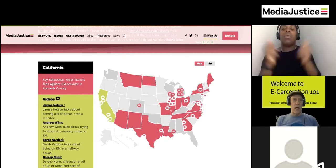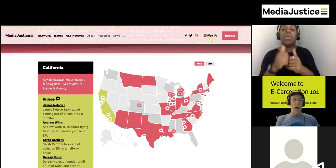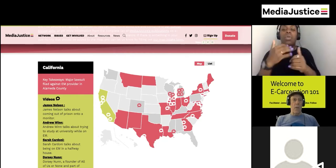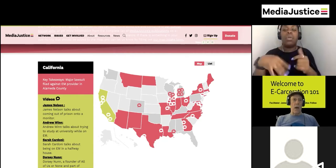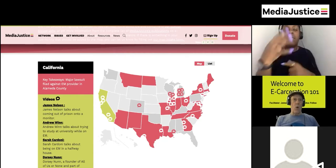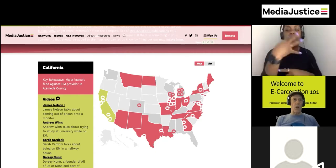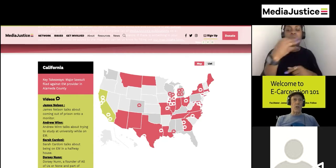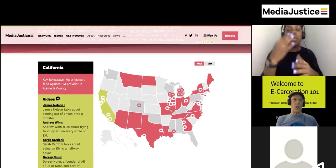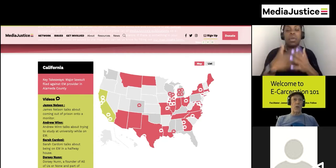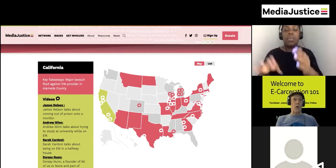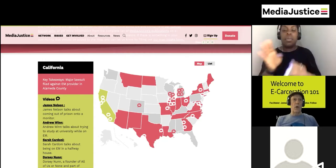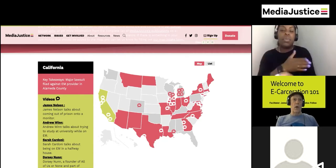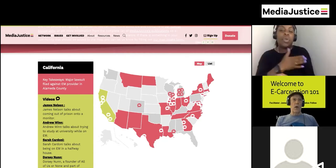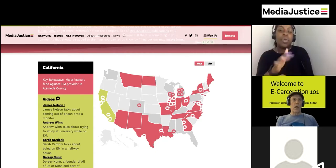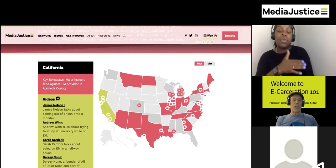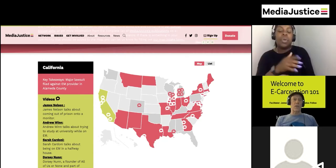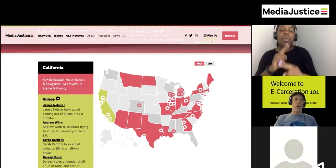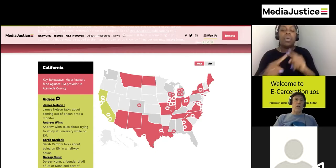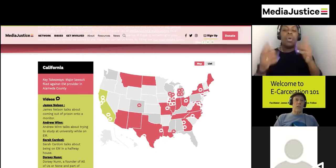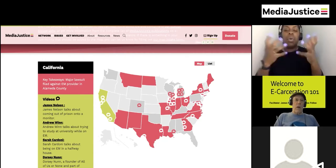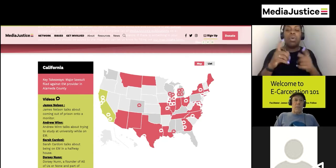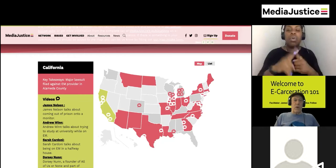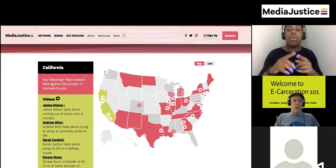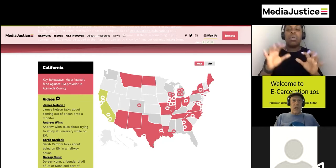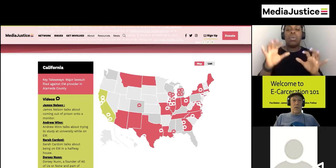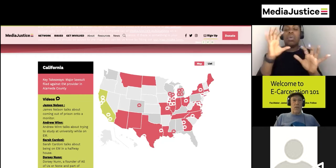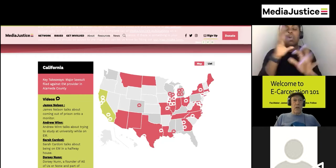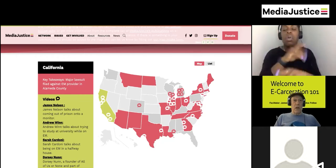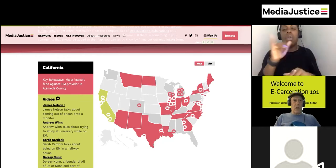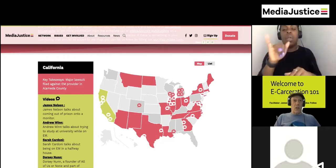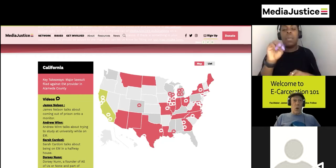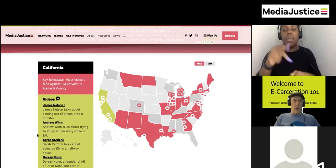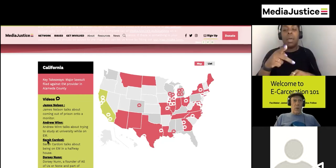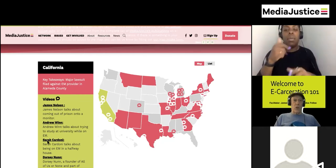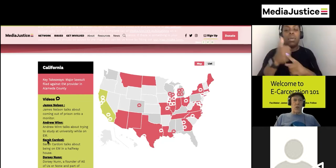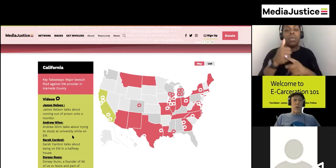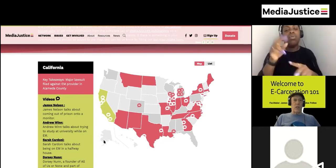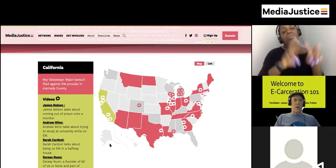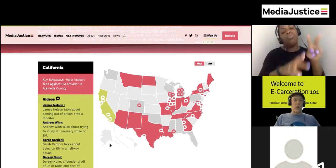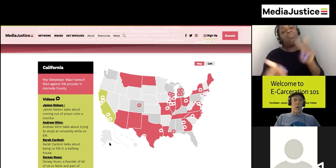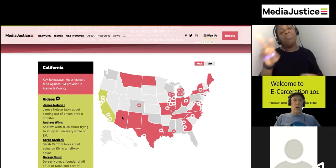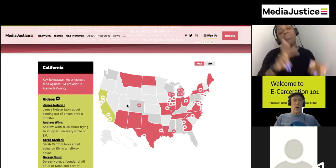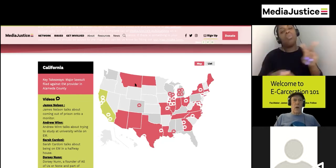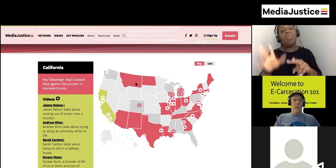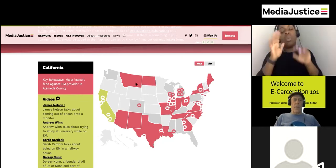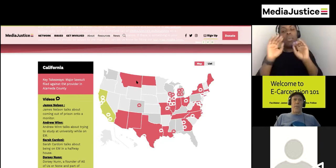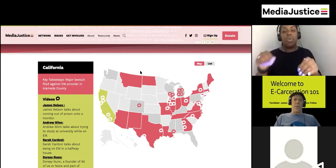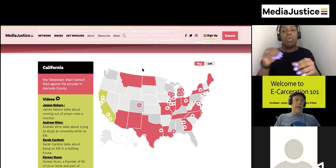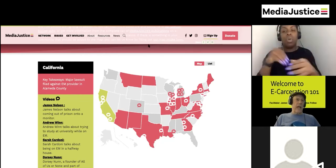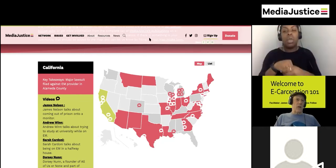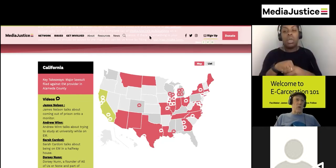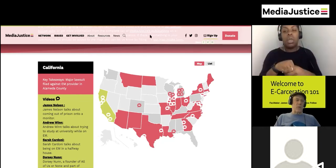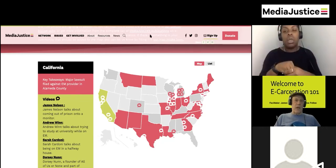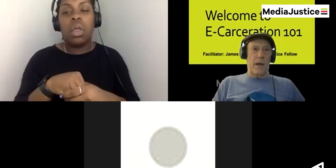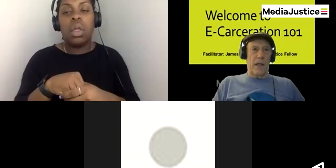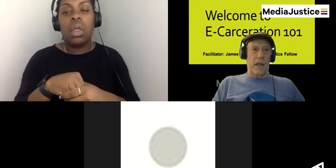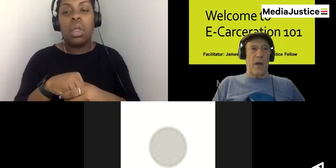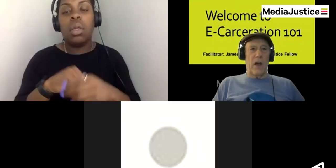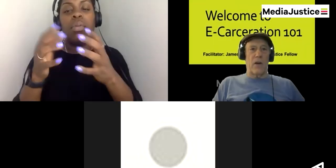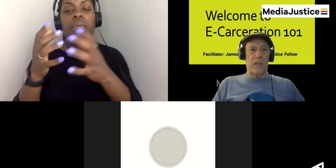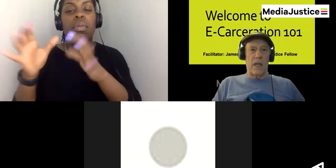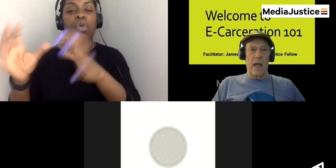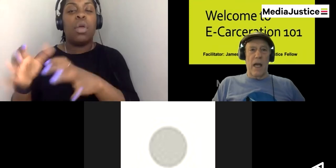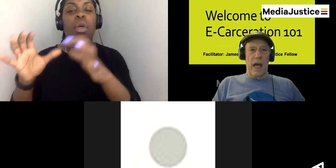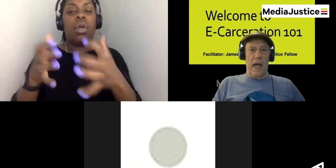tratando de ponerlo más divertido con música y con video, pero queremos que ustedes exploren este mapa y le vamos a poner en